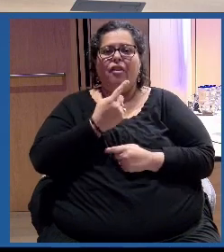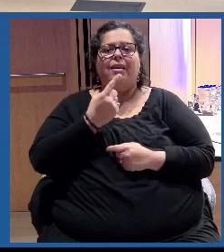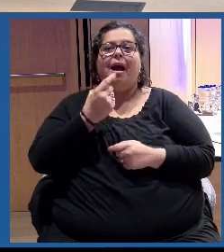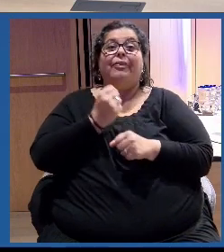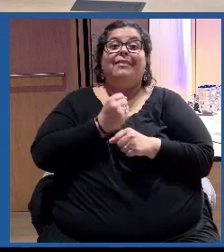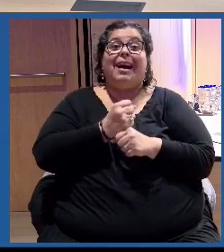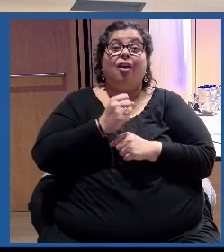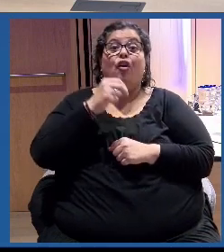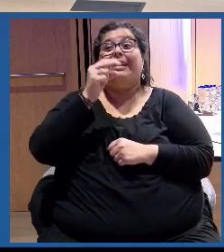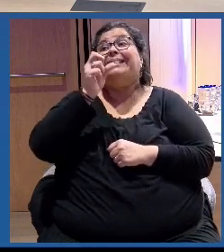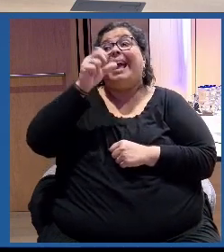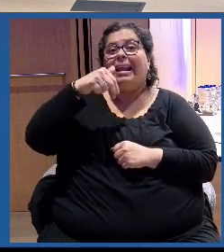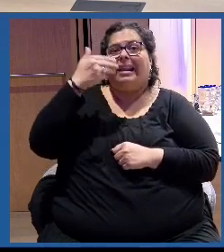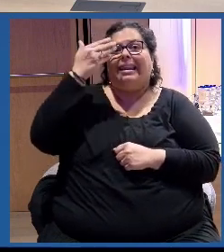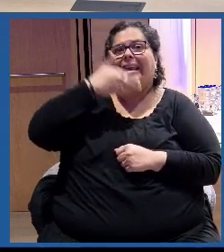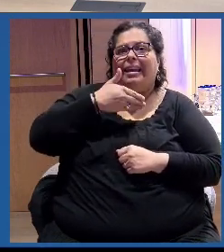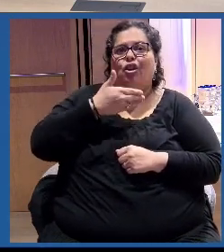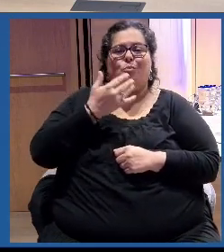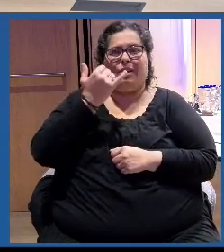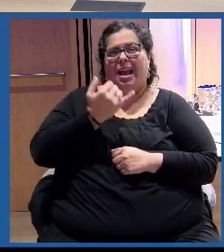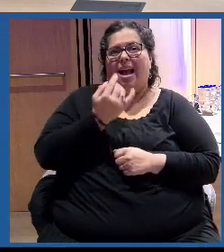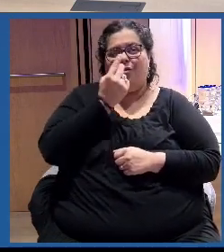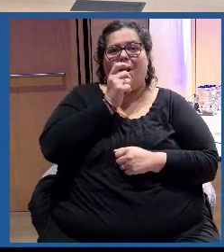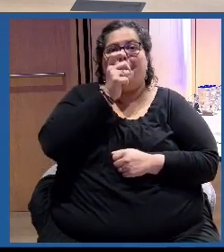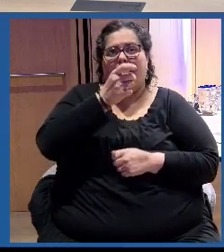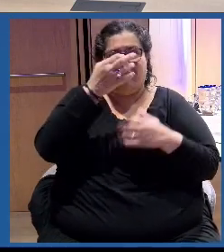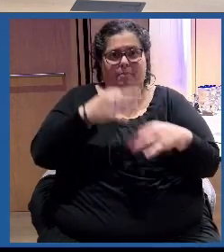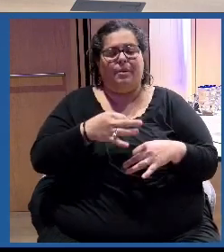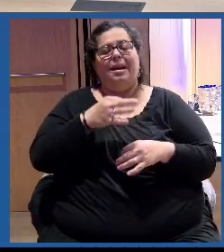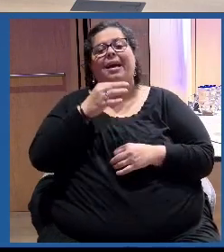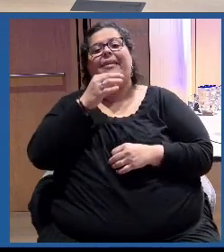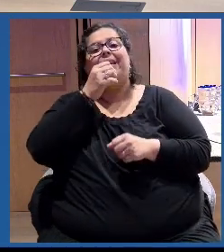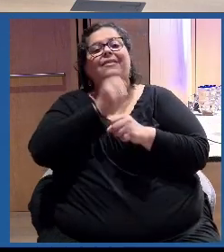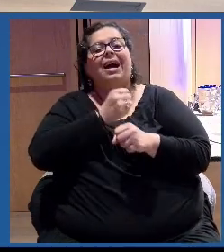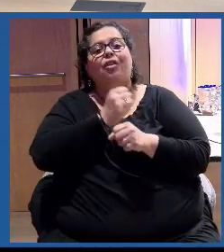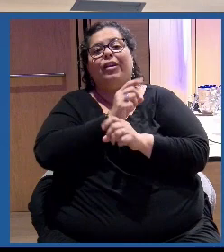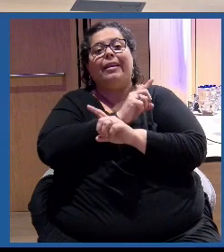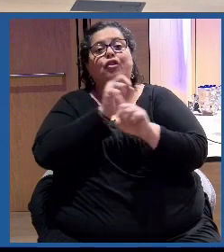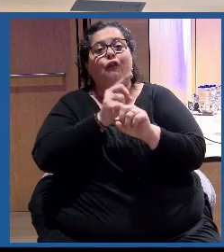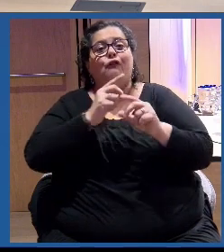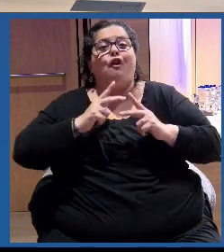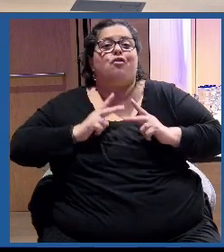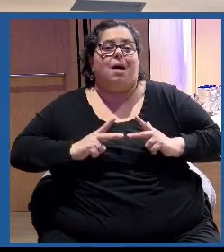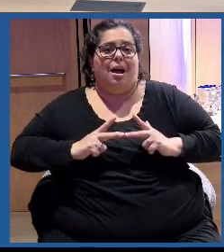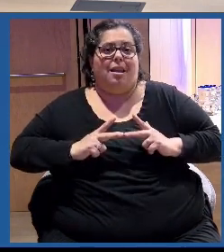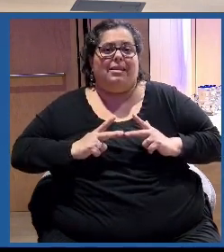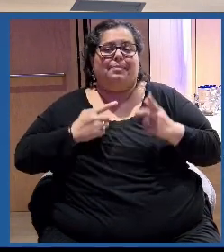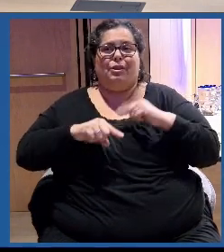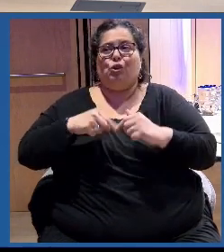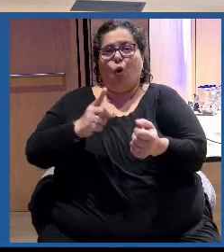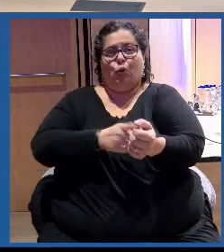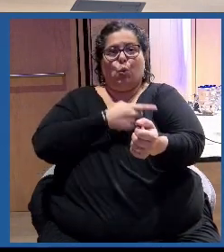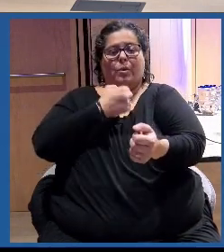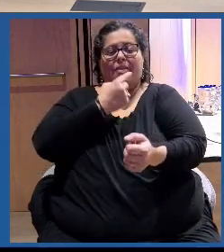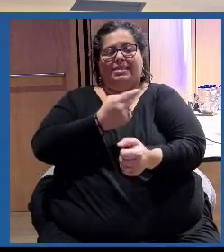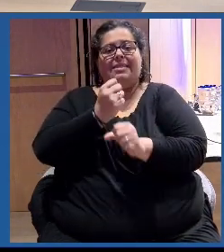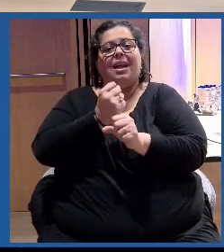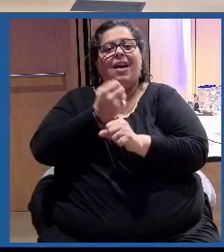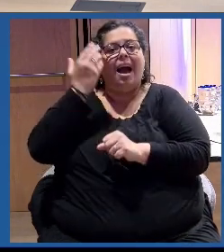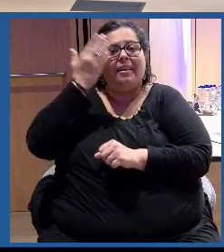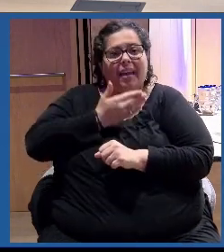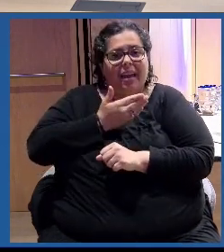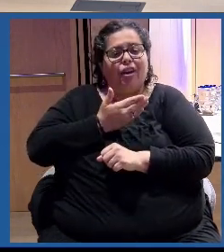negro, habiendo, ¿no?, un término que lo dice perfecto, que es trabajadores informales por fuera del sistema. Entonces, bueno,